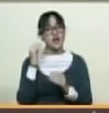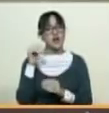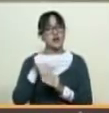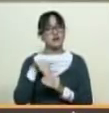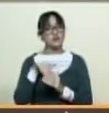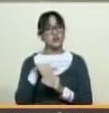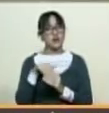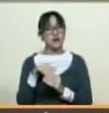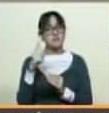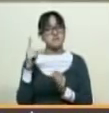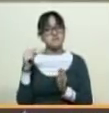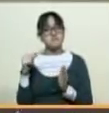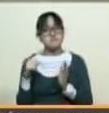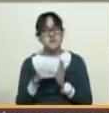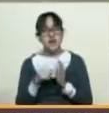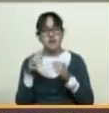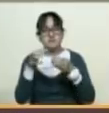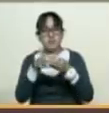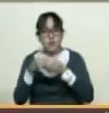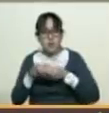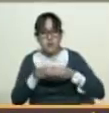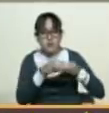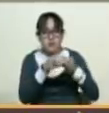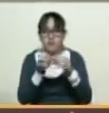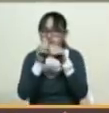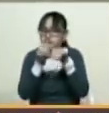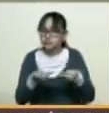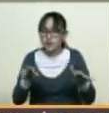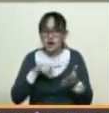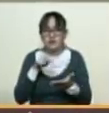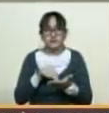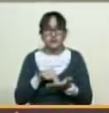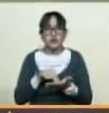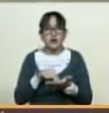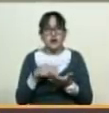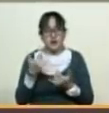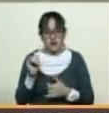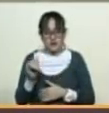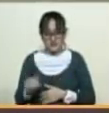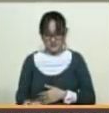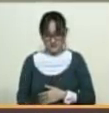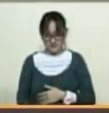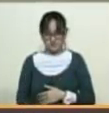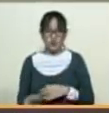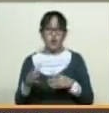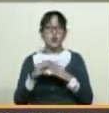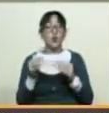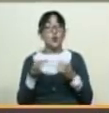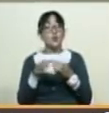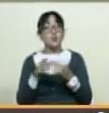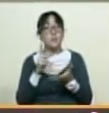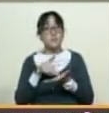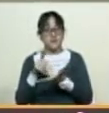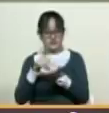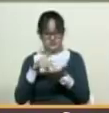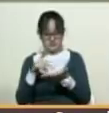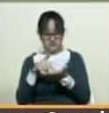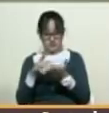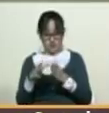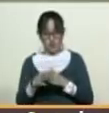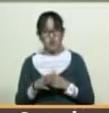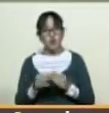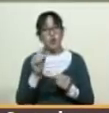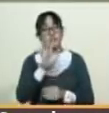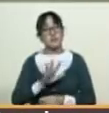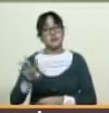1000 puntos donde van a estar, porque, bueno, ahí sí los tenemos, todos los agentes de participación en todo